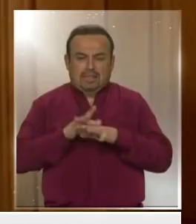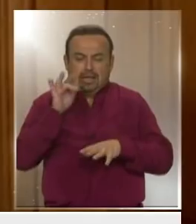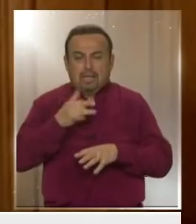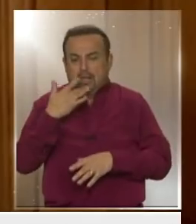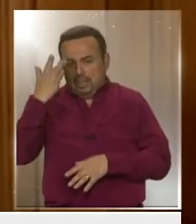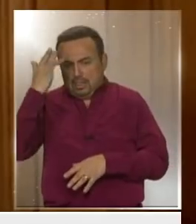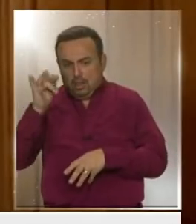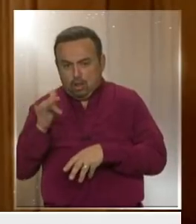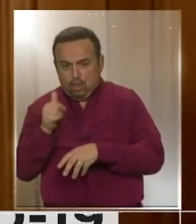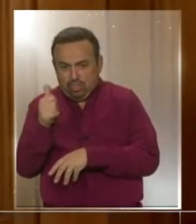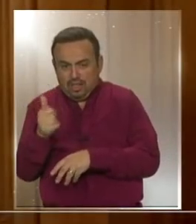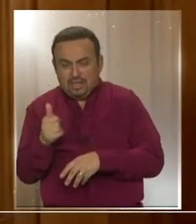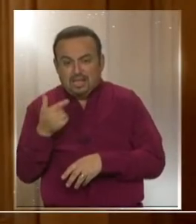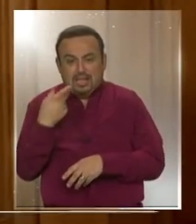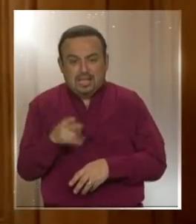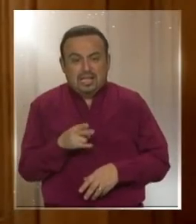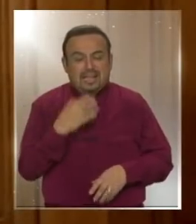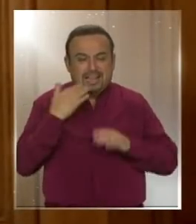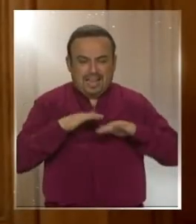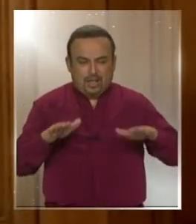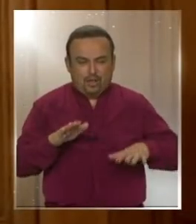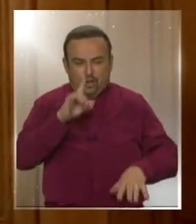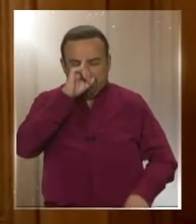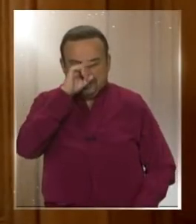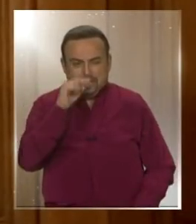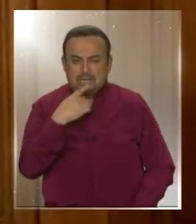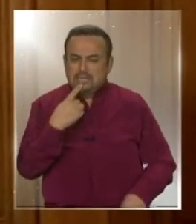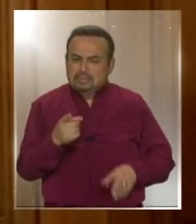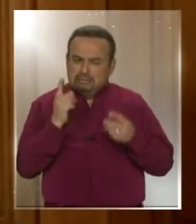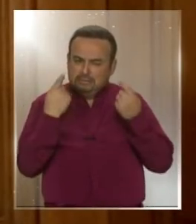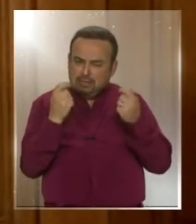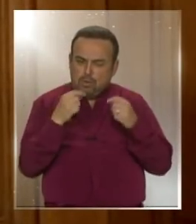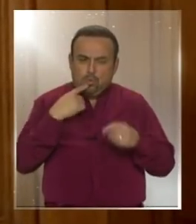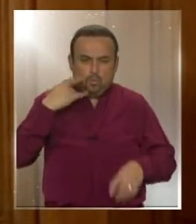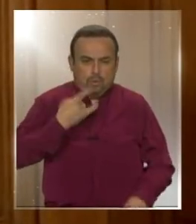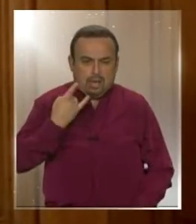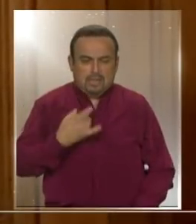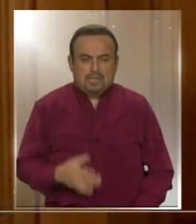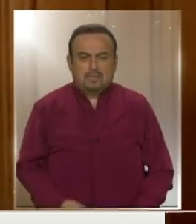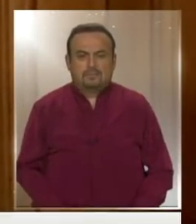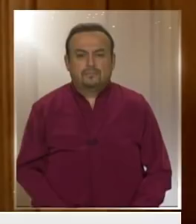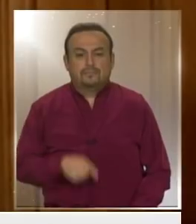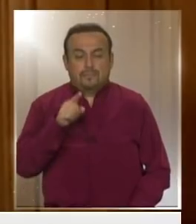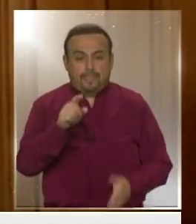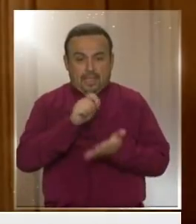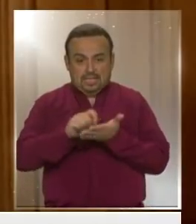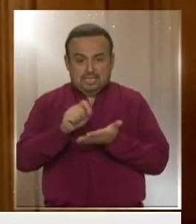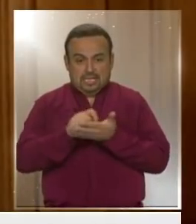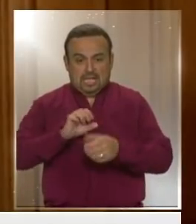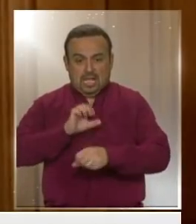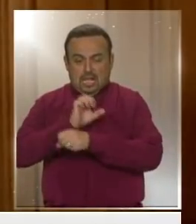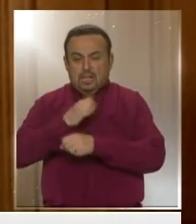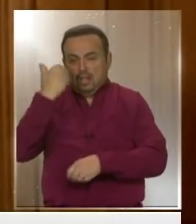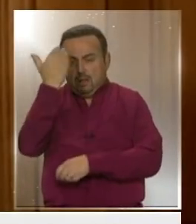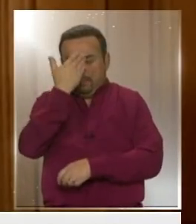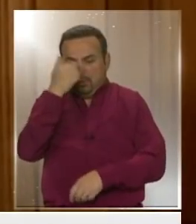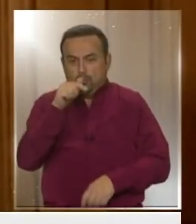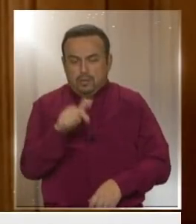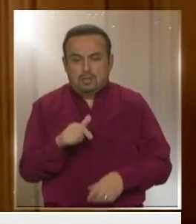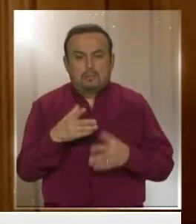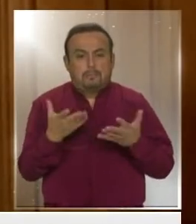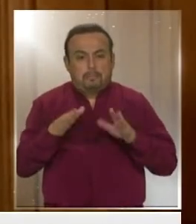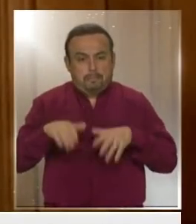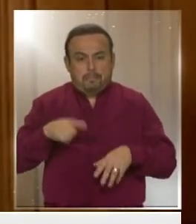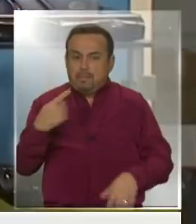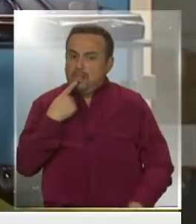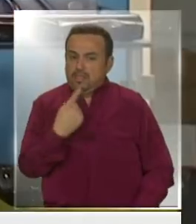al director clínico nacional de niños y jóvenes que trate esta materia con urgencia. El secretario de Estado está preocupado, como él